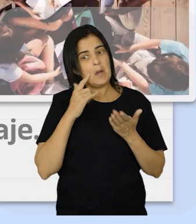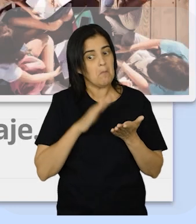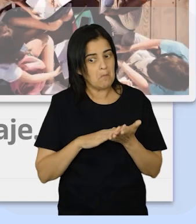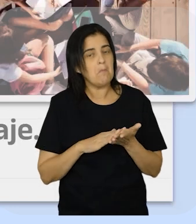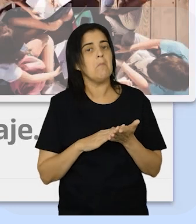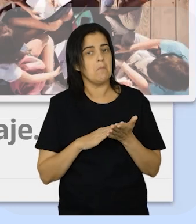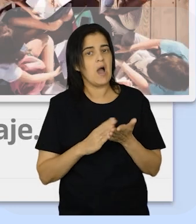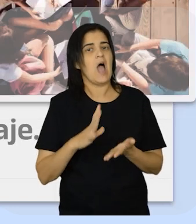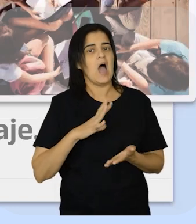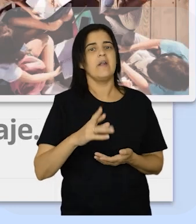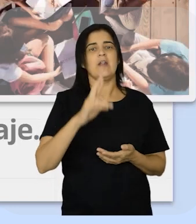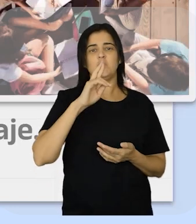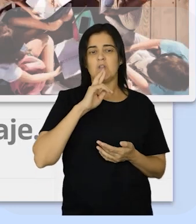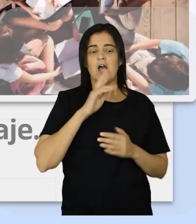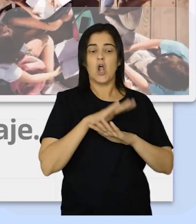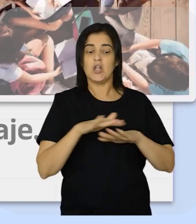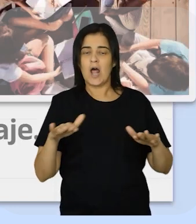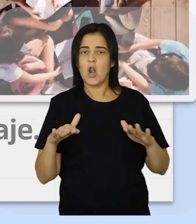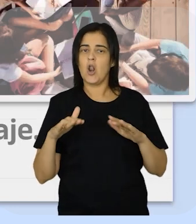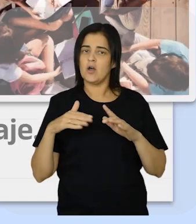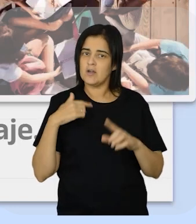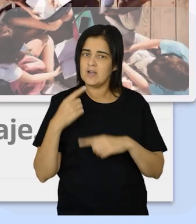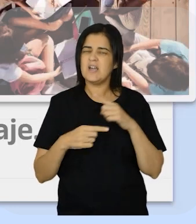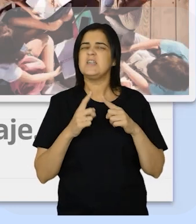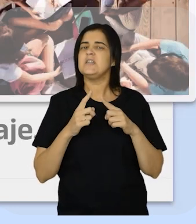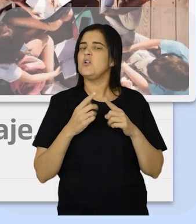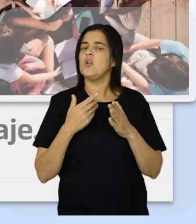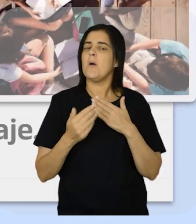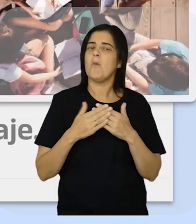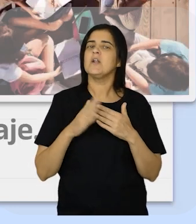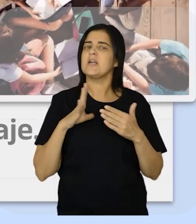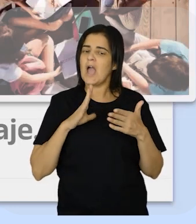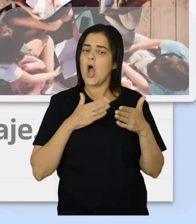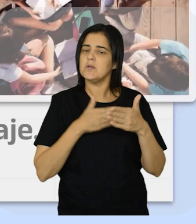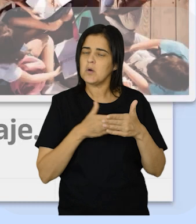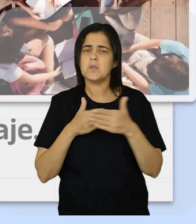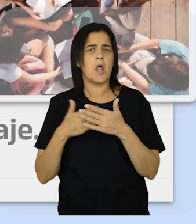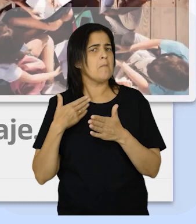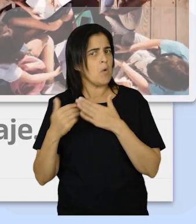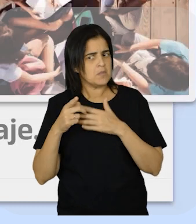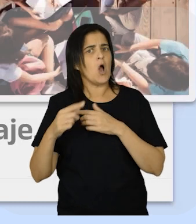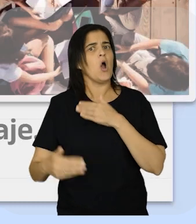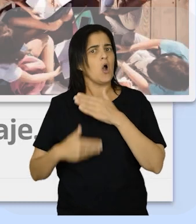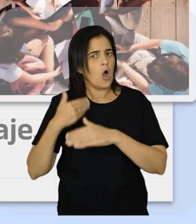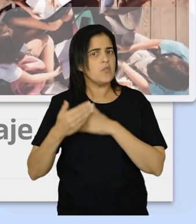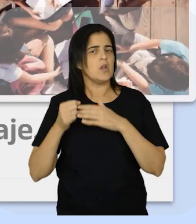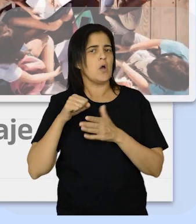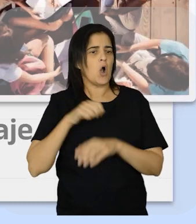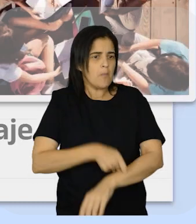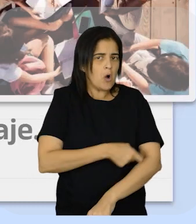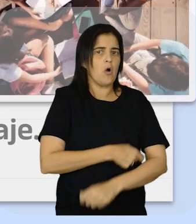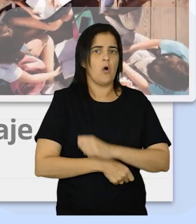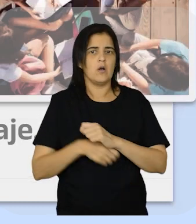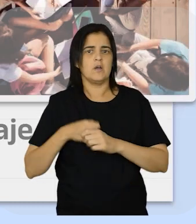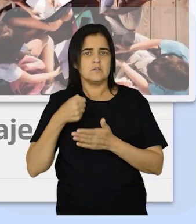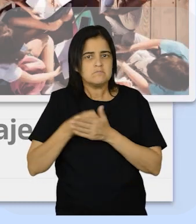que da resultado y que los alumnos persisten sin importar todos los obstáculos que poseen. También es